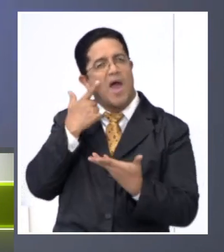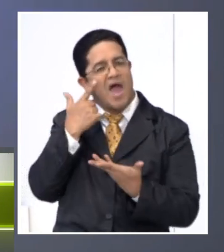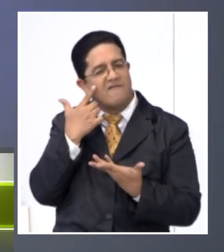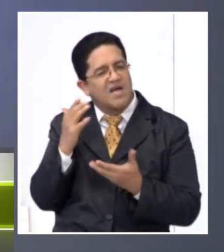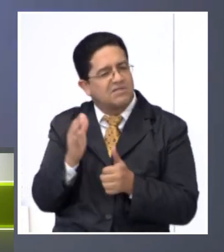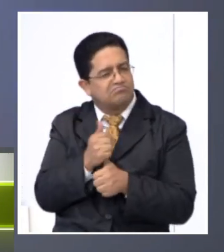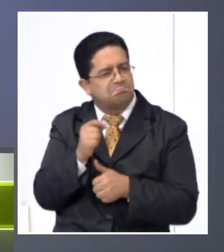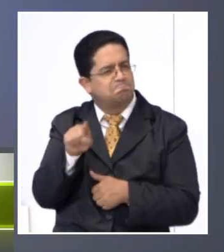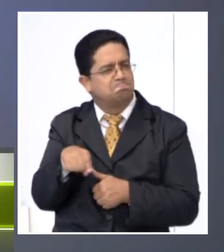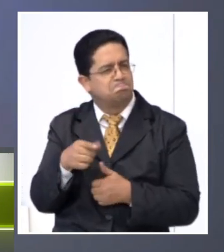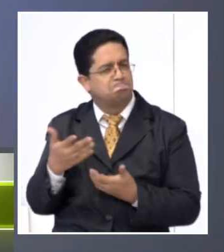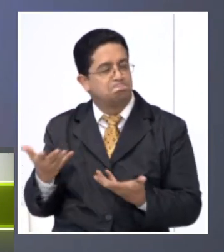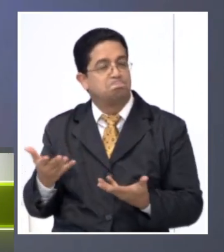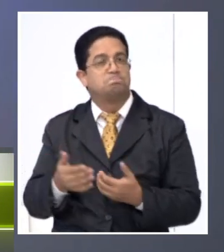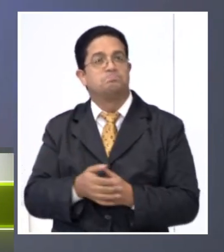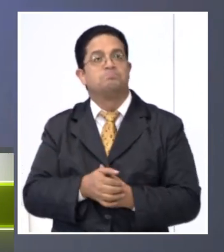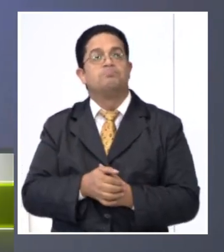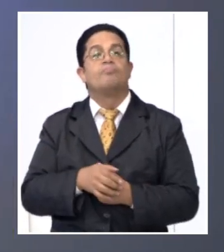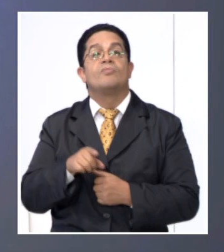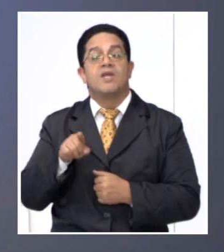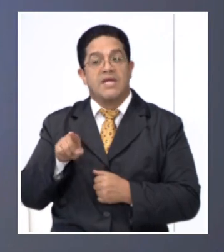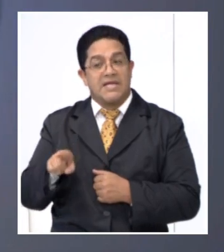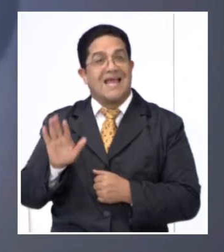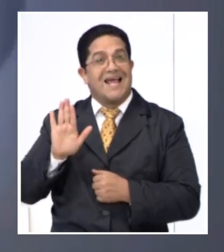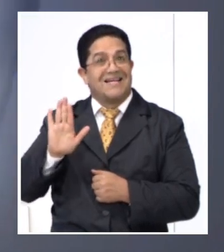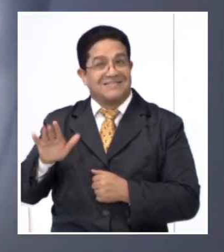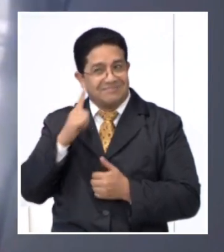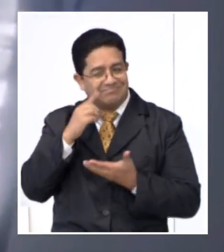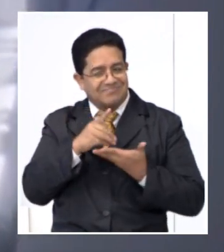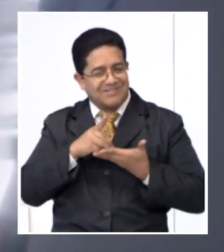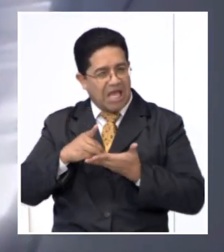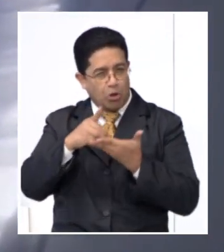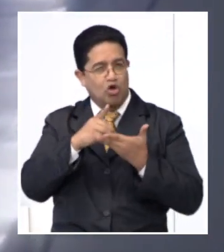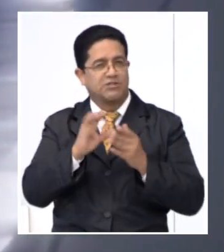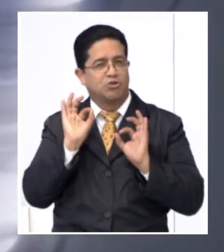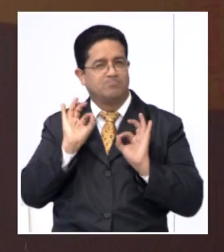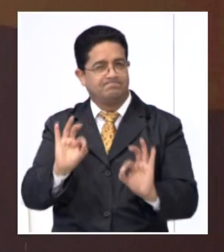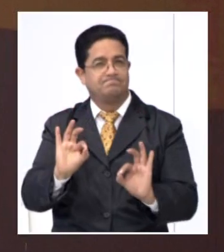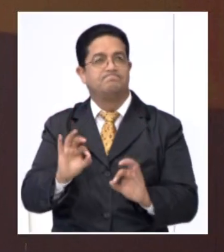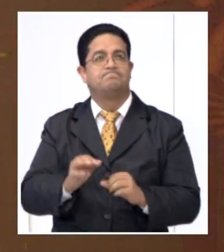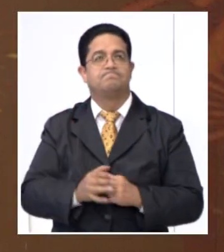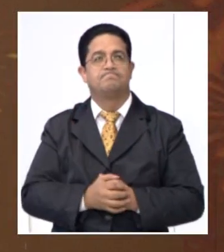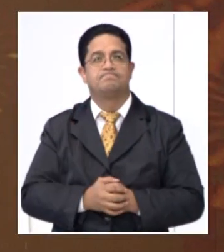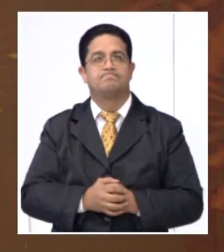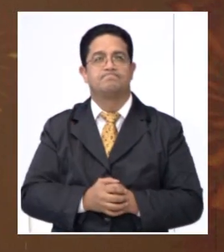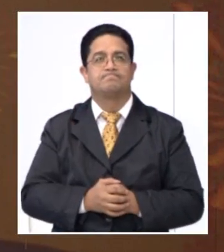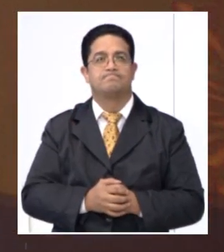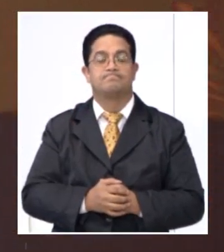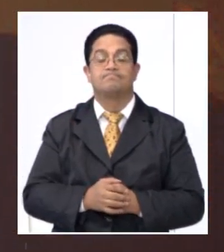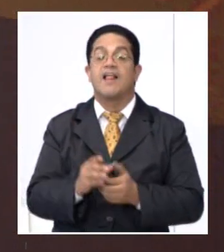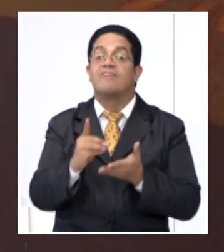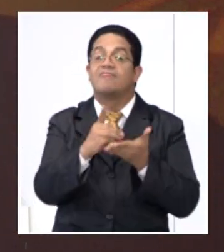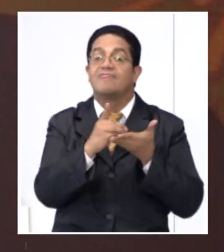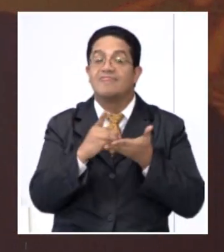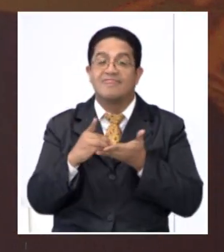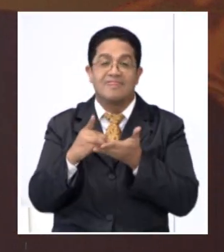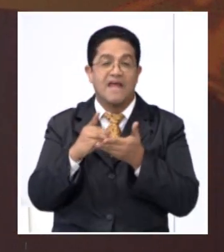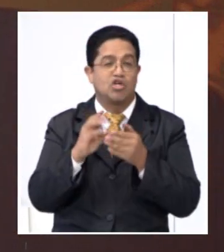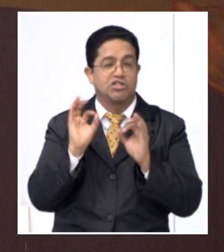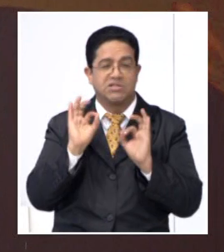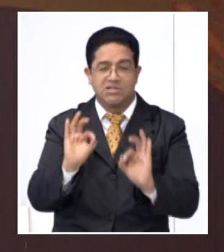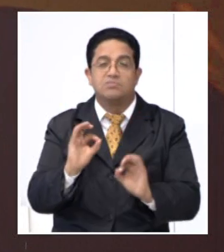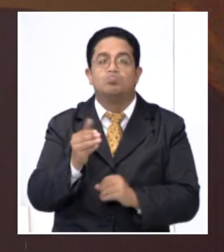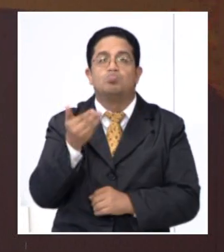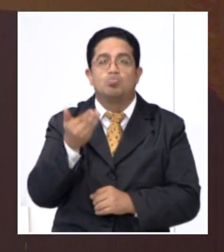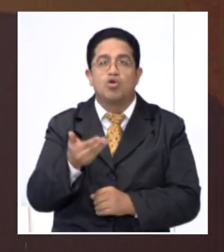descartar posibles complicaciones graves y obtener un diagnóstico preciso. El diagnóstico es fundamental y también conocer